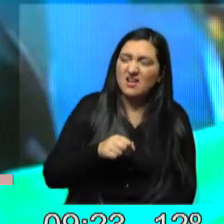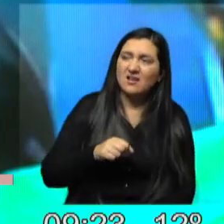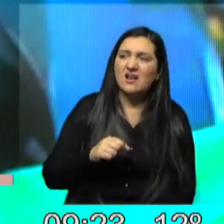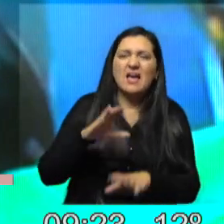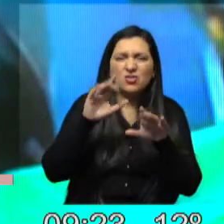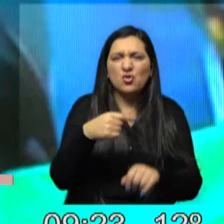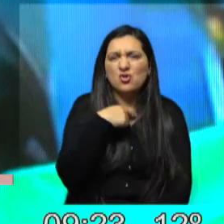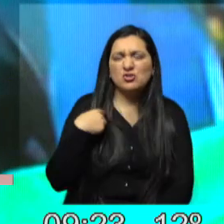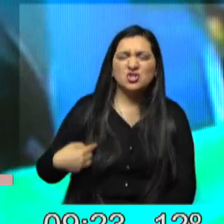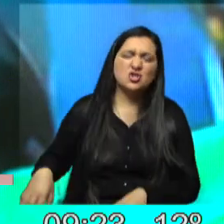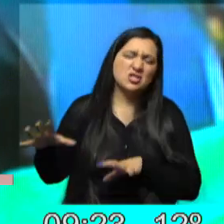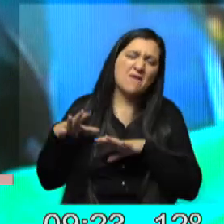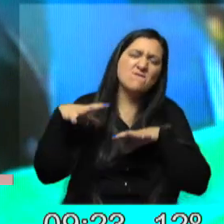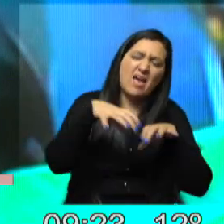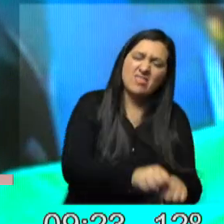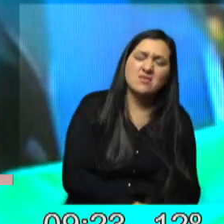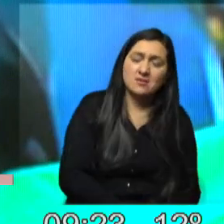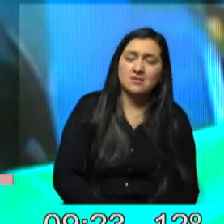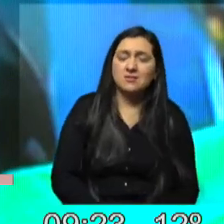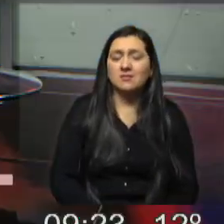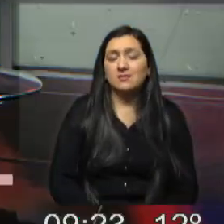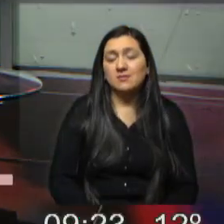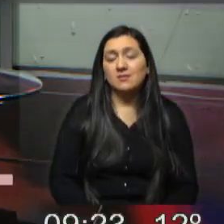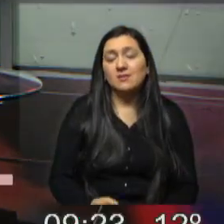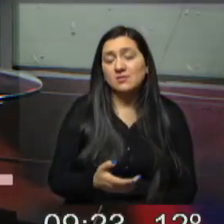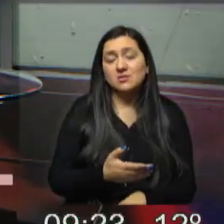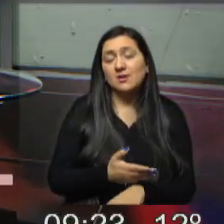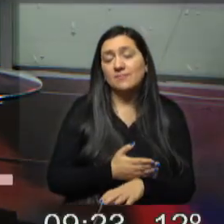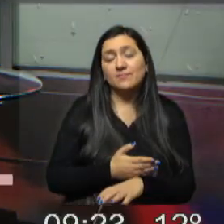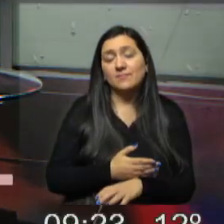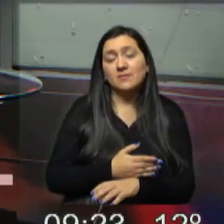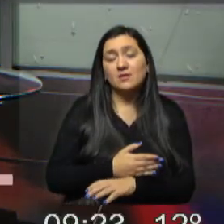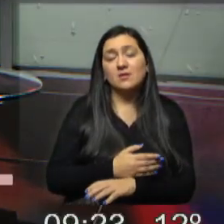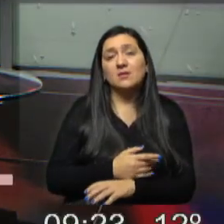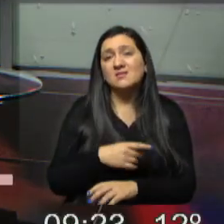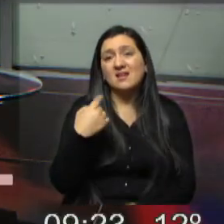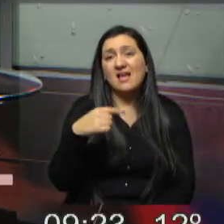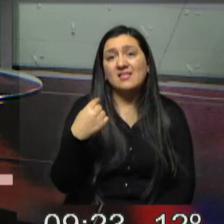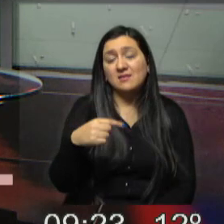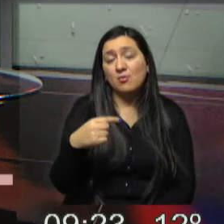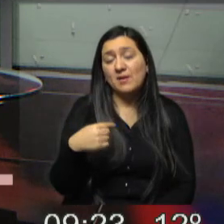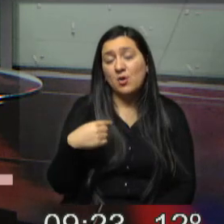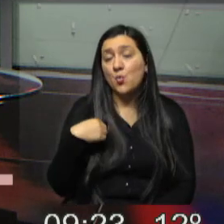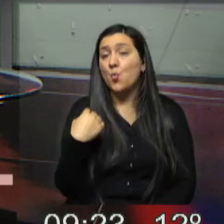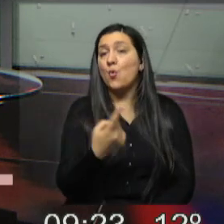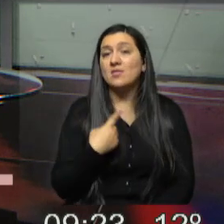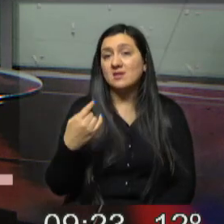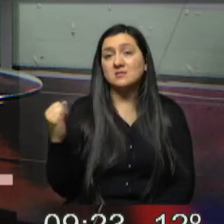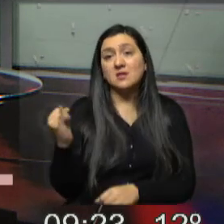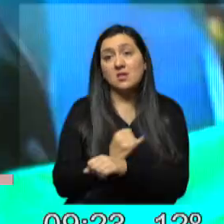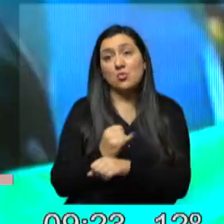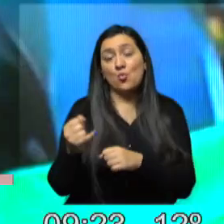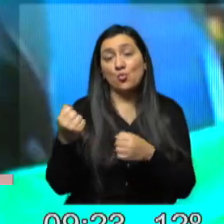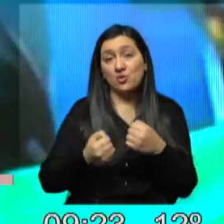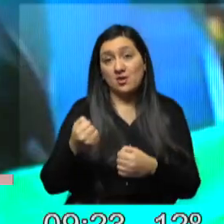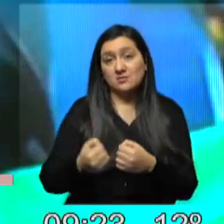invadir el territorio y afectar nuestras industrias. O sea, cuando se empiezan a tocar intereses, las posiciones son distintas, y me parece que